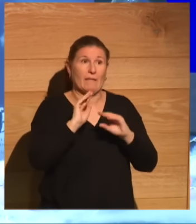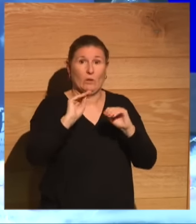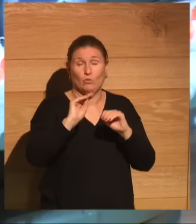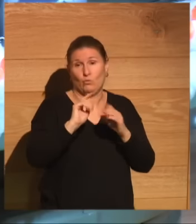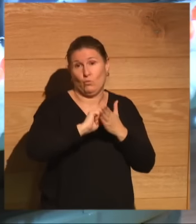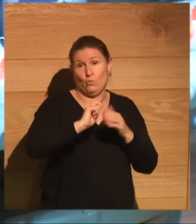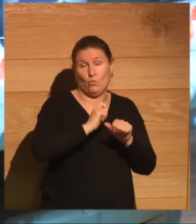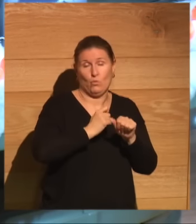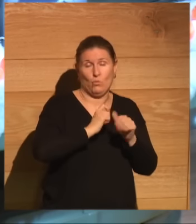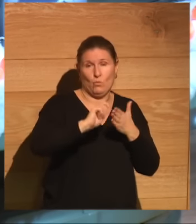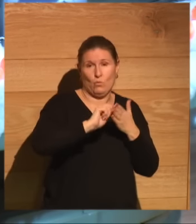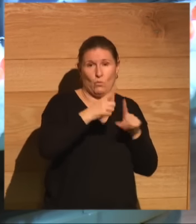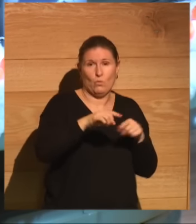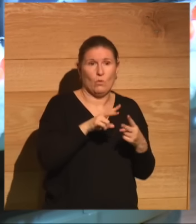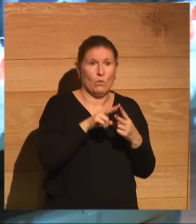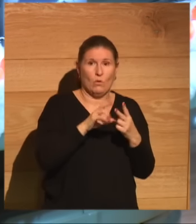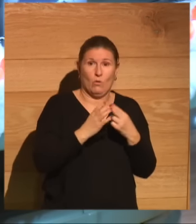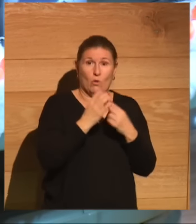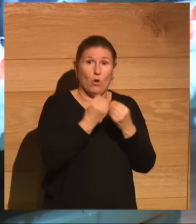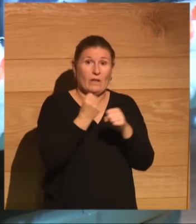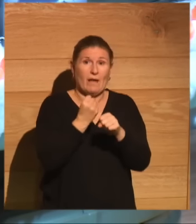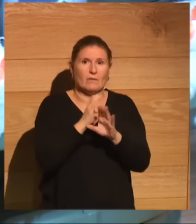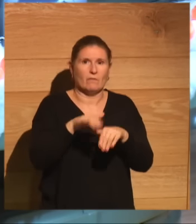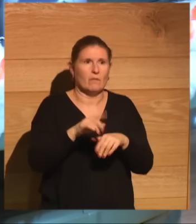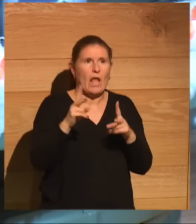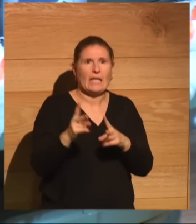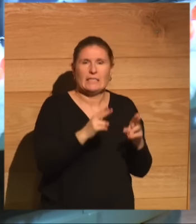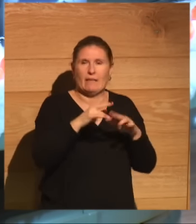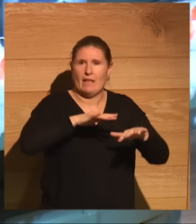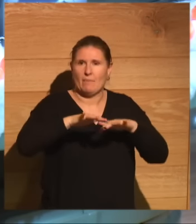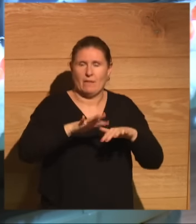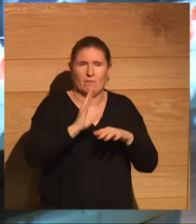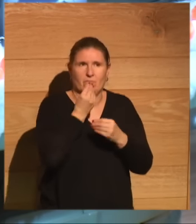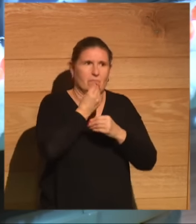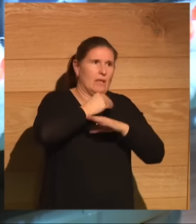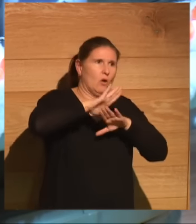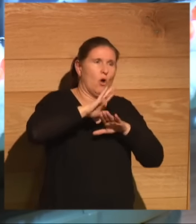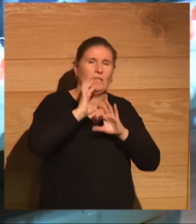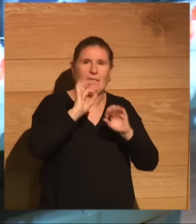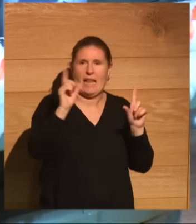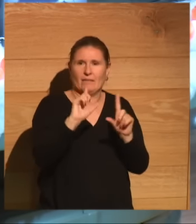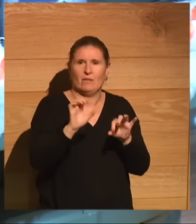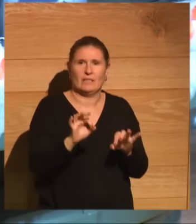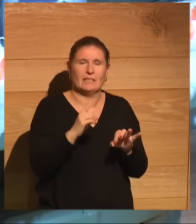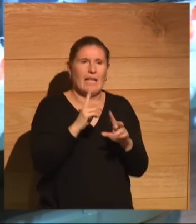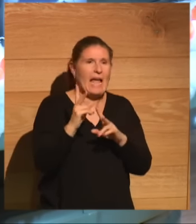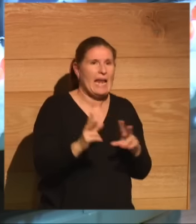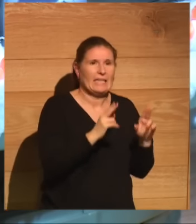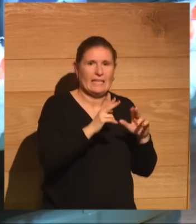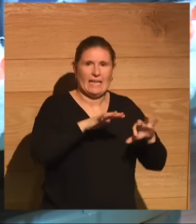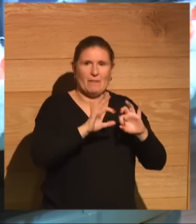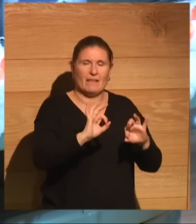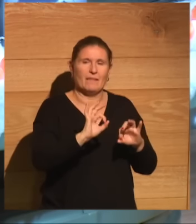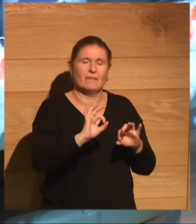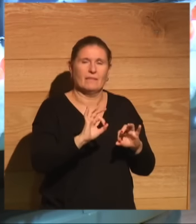nace, para mí es una de las mejores series de animación de la historia de la televisión, Dios. Que es la serie animada de Batman. Dios.